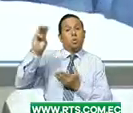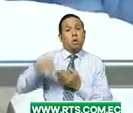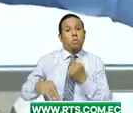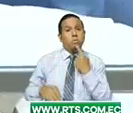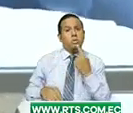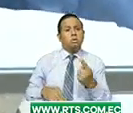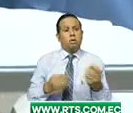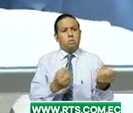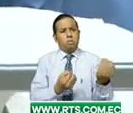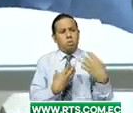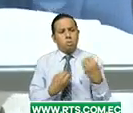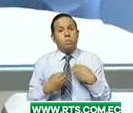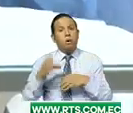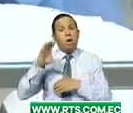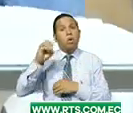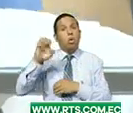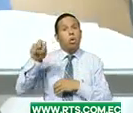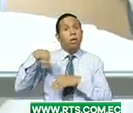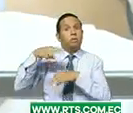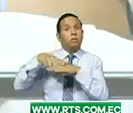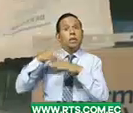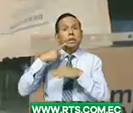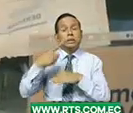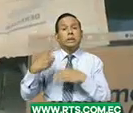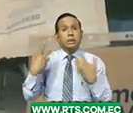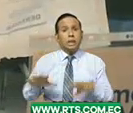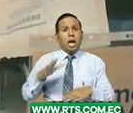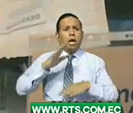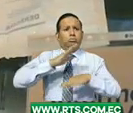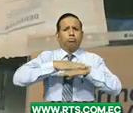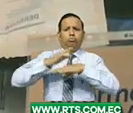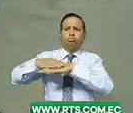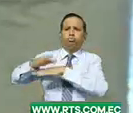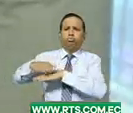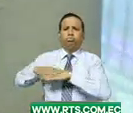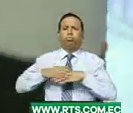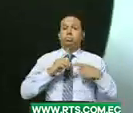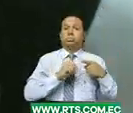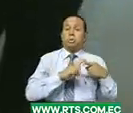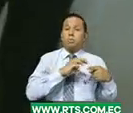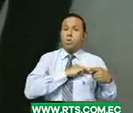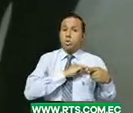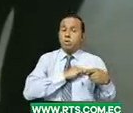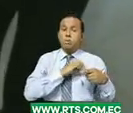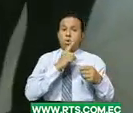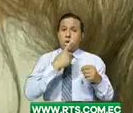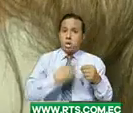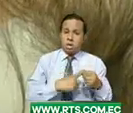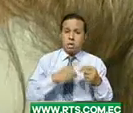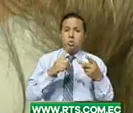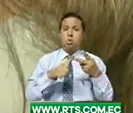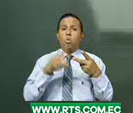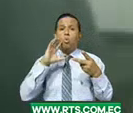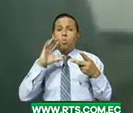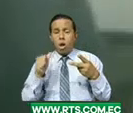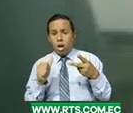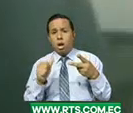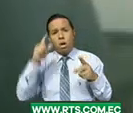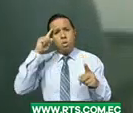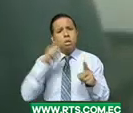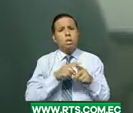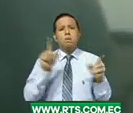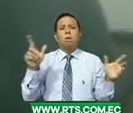tomó varias resoluciones, entre las que constan exhortos a los municipios de Quito y Cuenca para incorporar la reducción de aforos. El